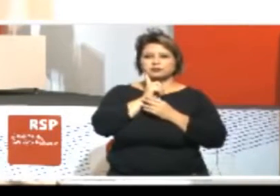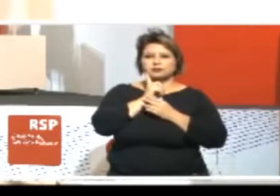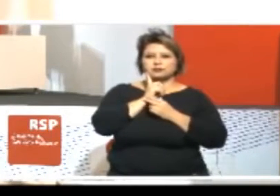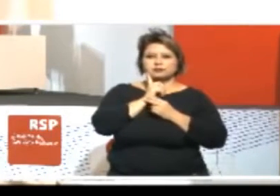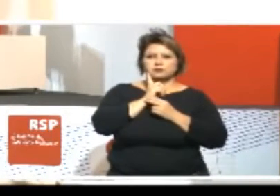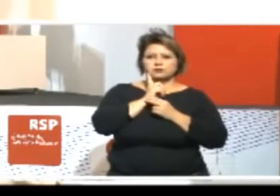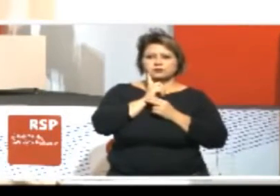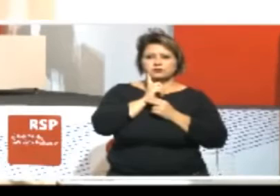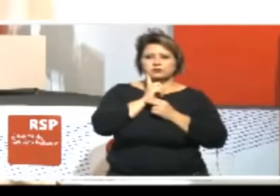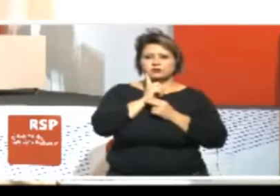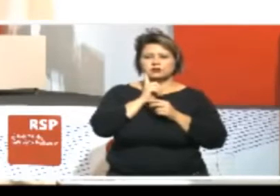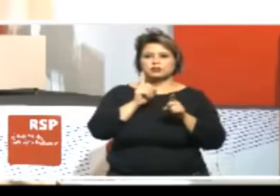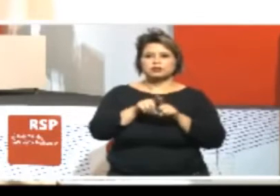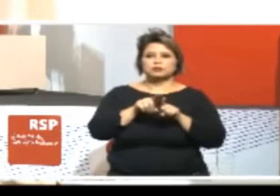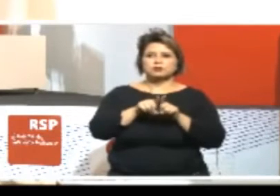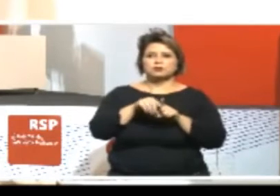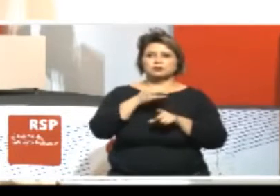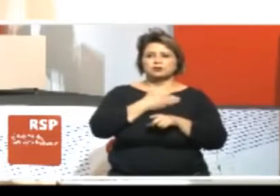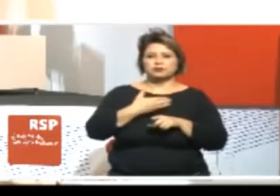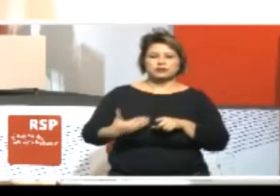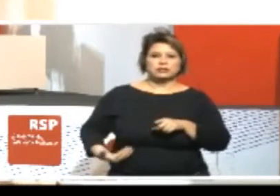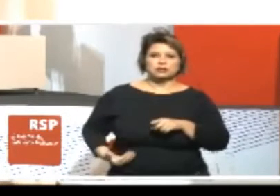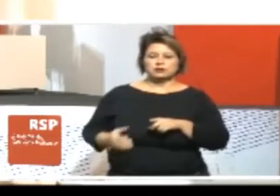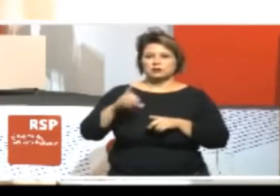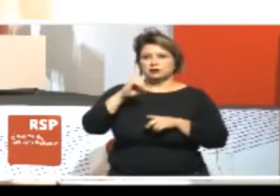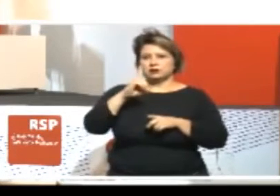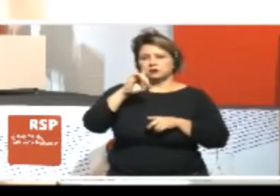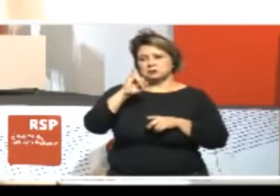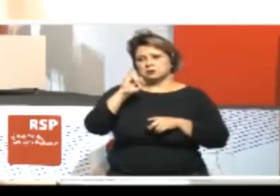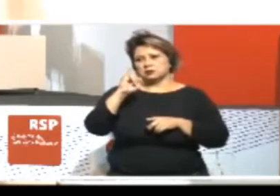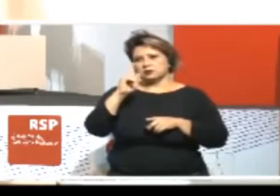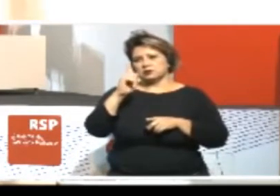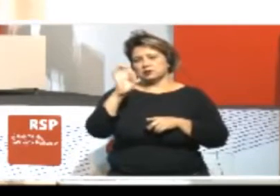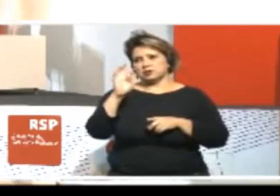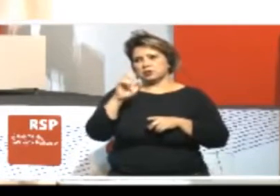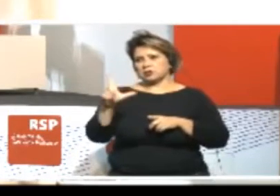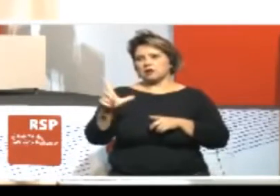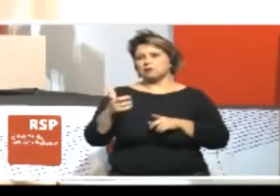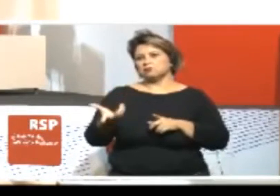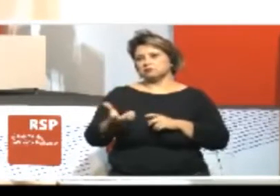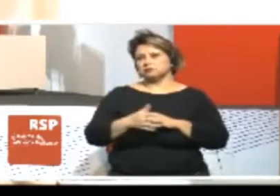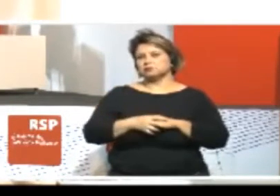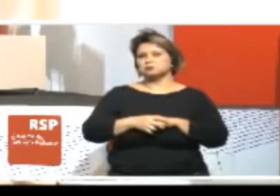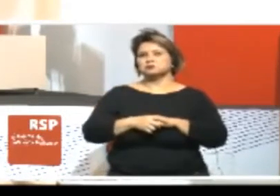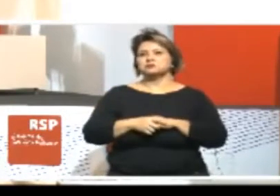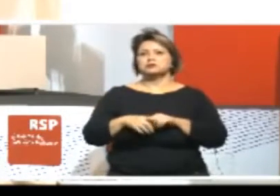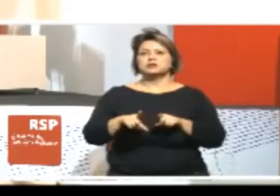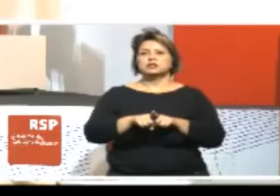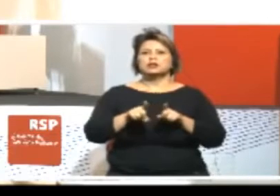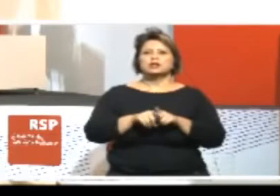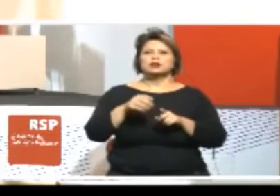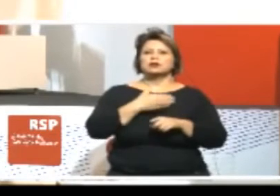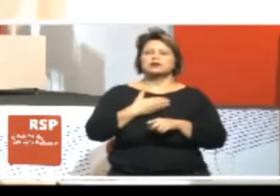gobierno digital o e-government, es una de las formas de innovar.